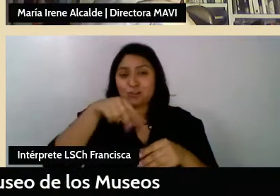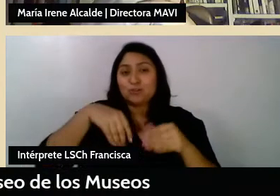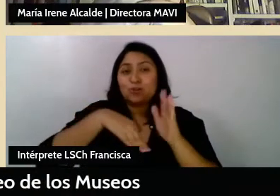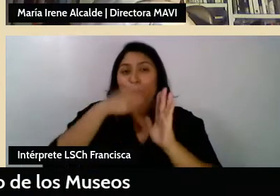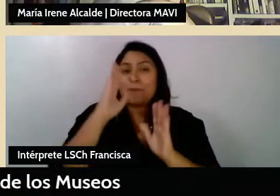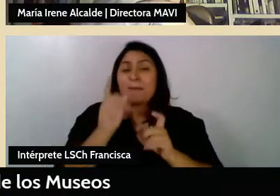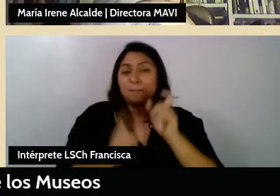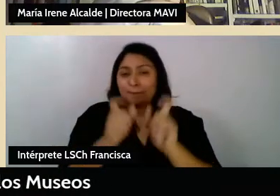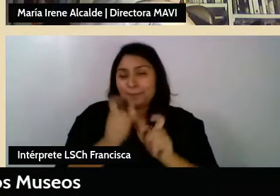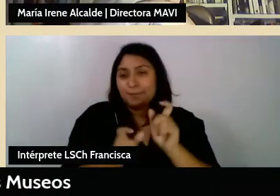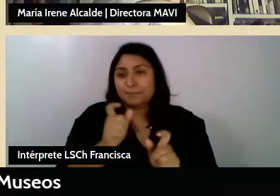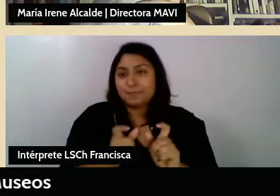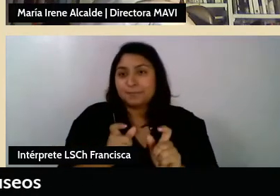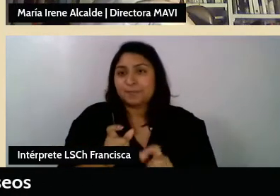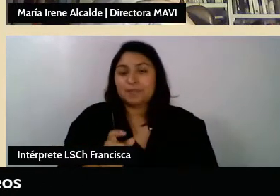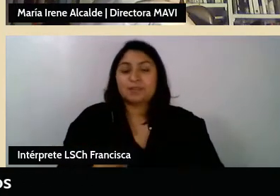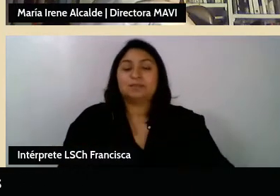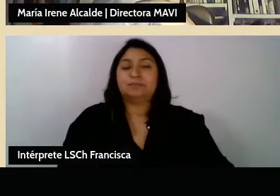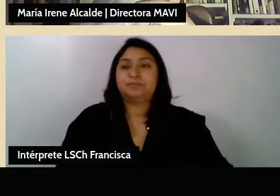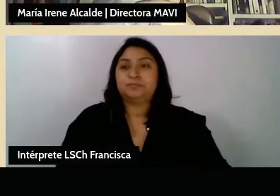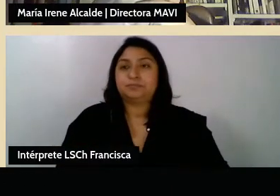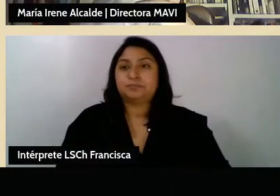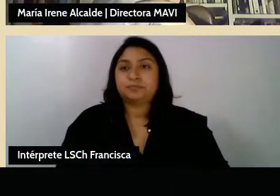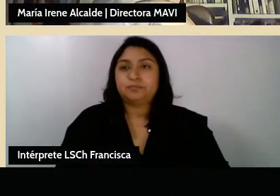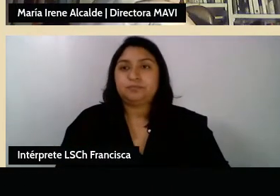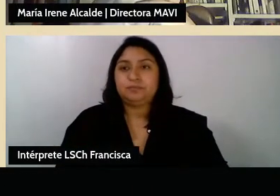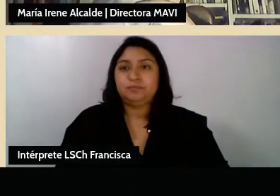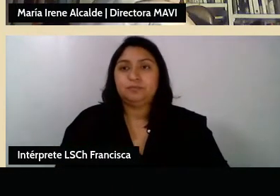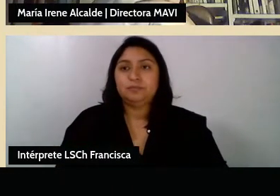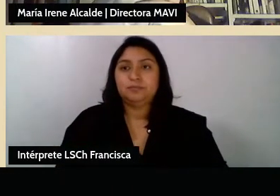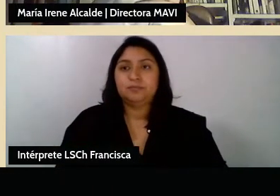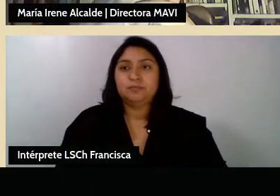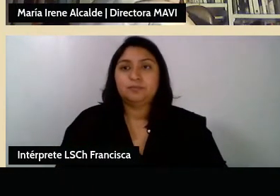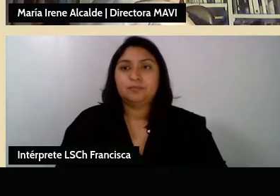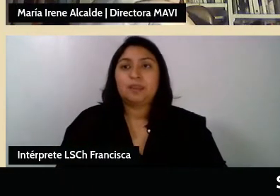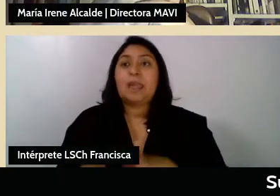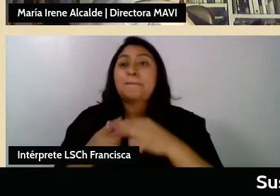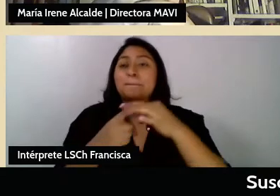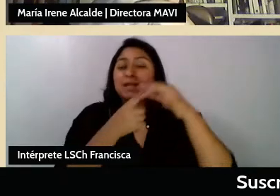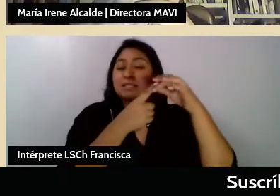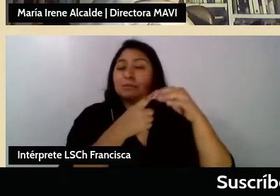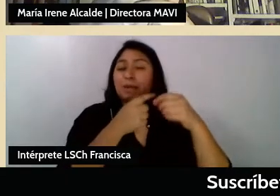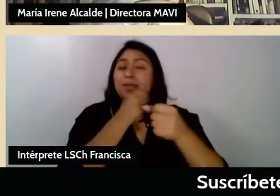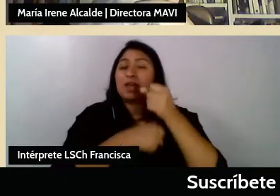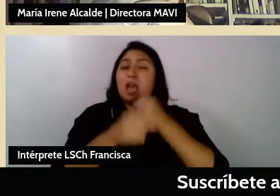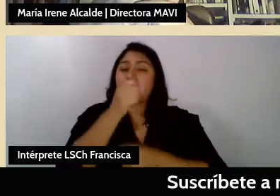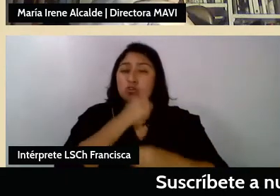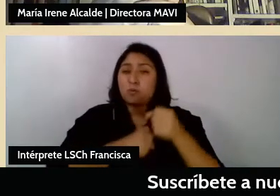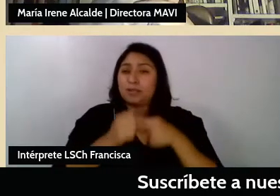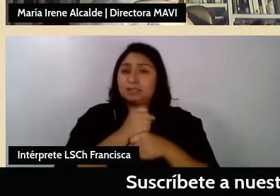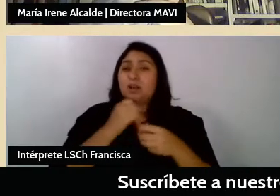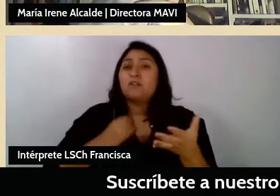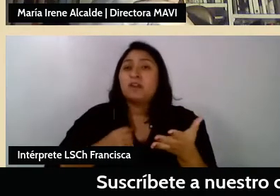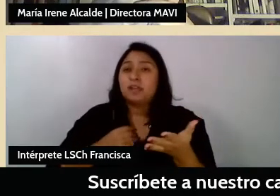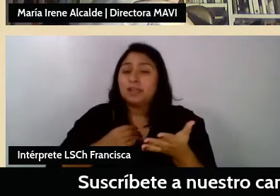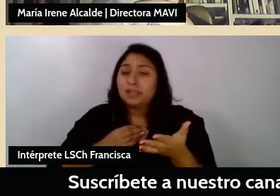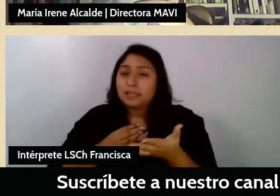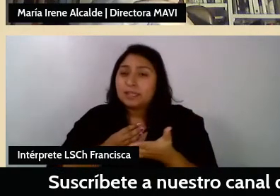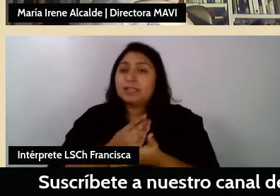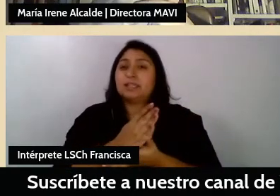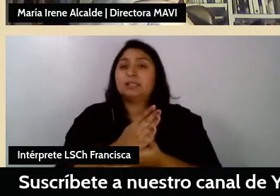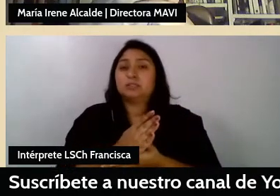Mira, principalmente el año pasado, como dijo bien María Irene al inicio, fue un año de hartos desafíos y por ende también